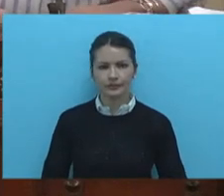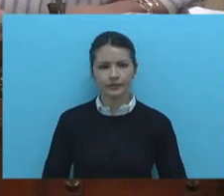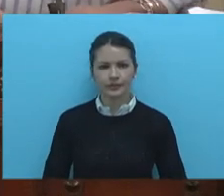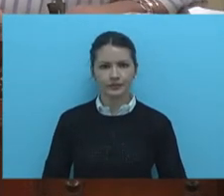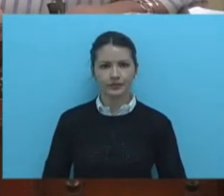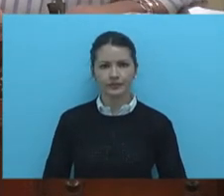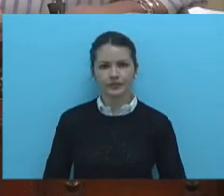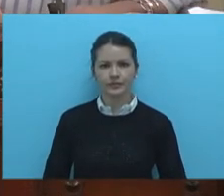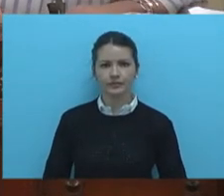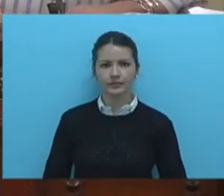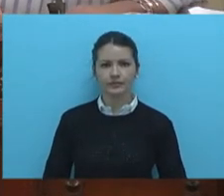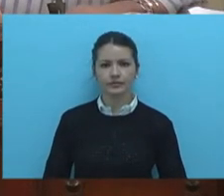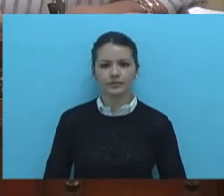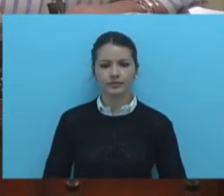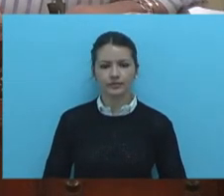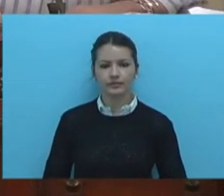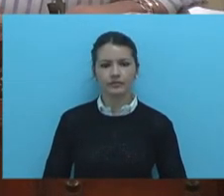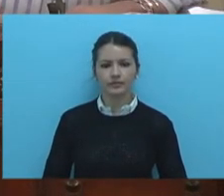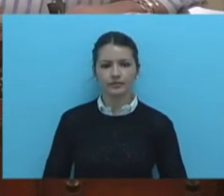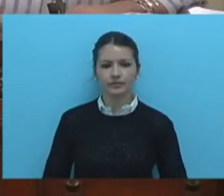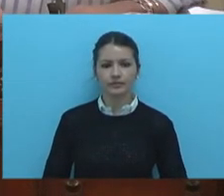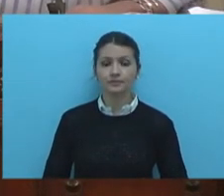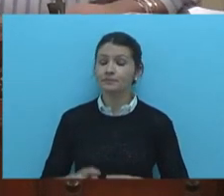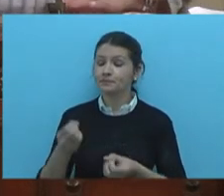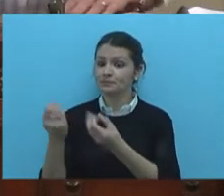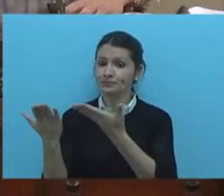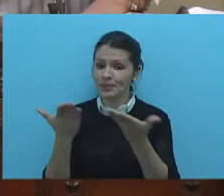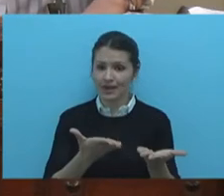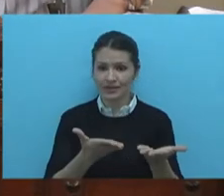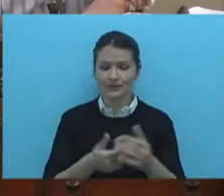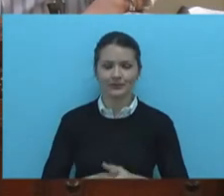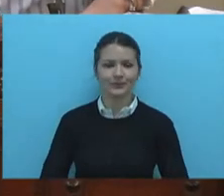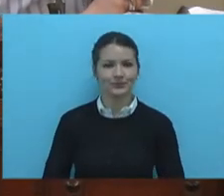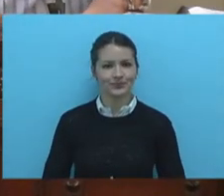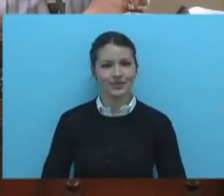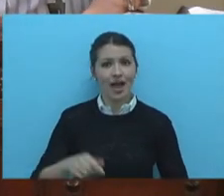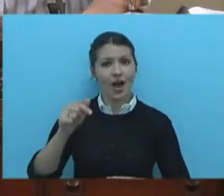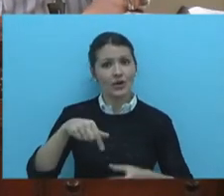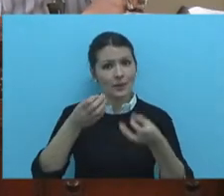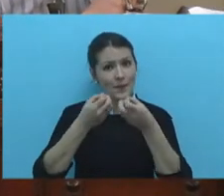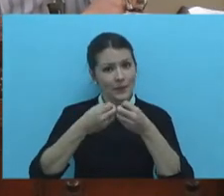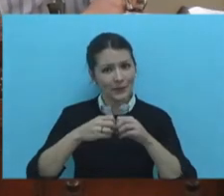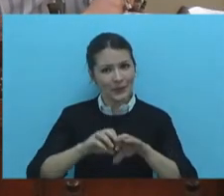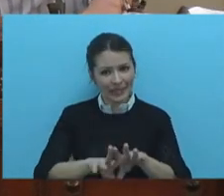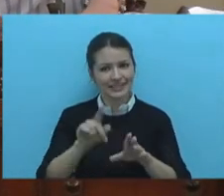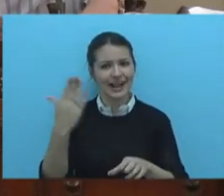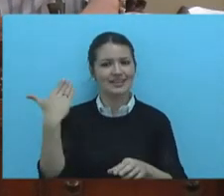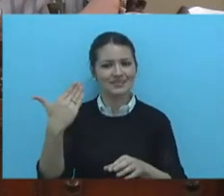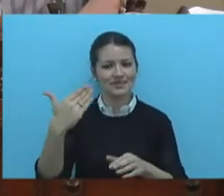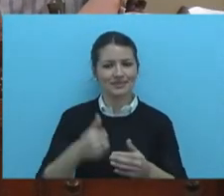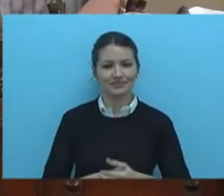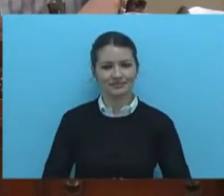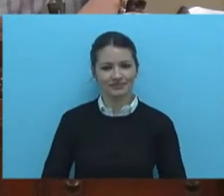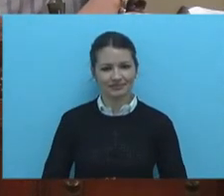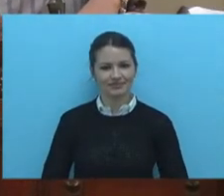que bueno, buena estadía, bienvenidos, vamos a dar inicio a la sesión